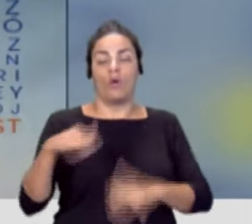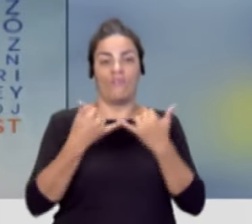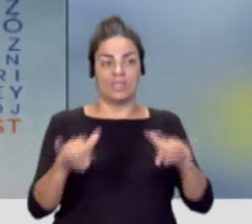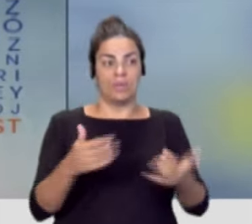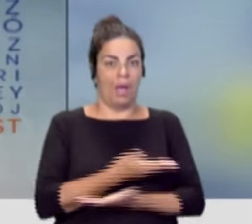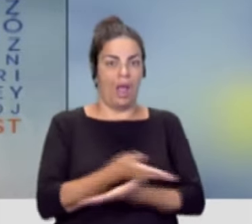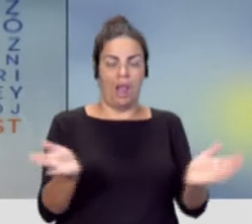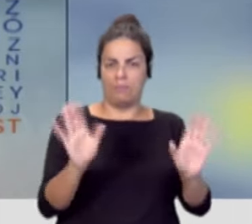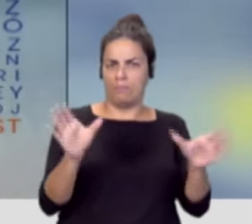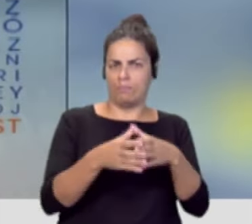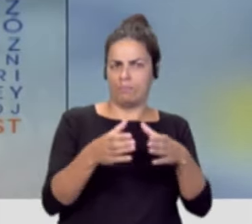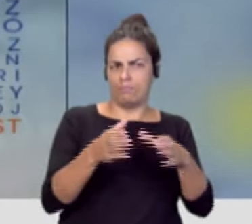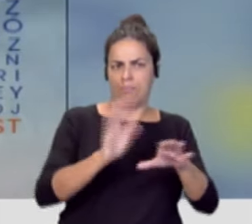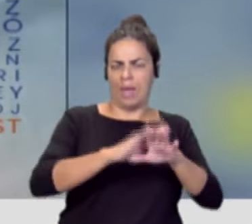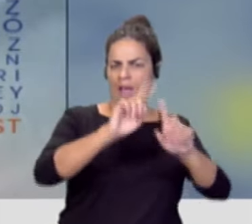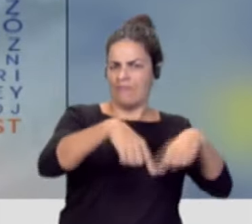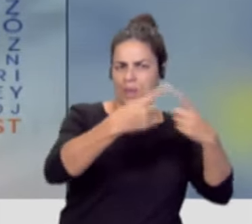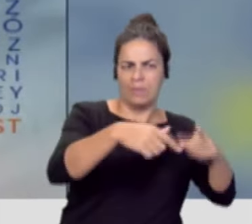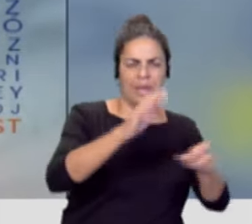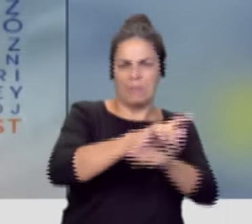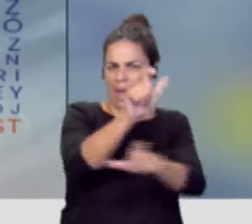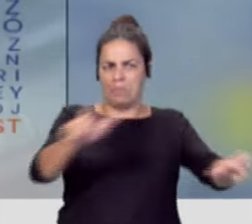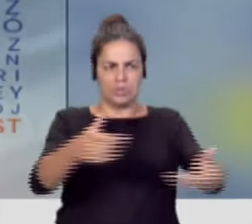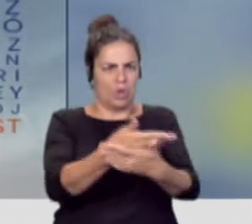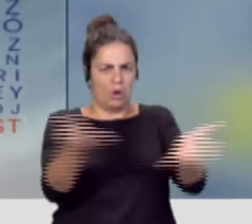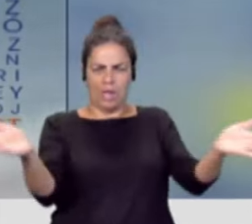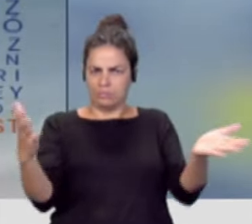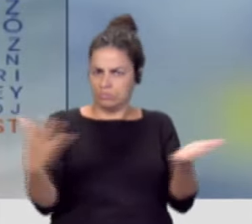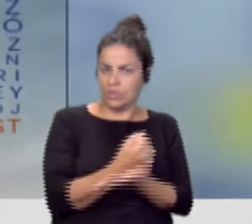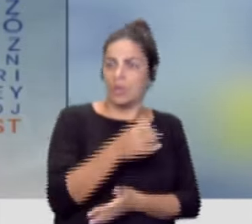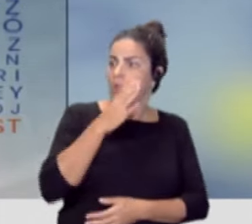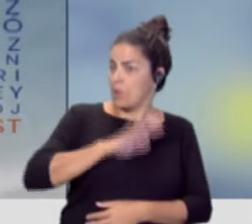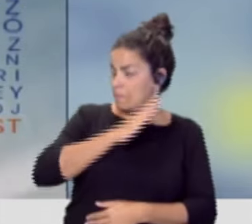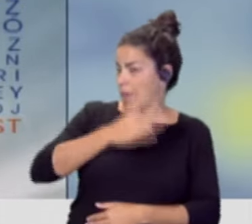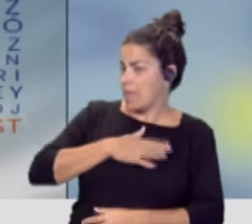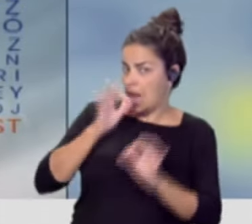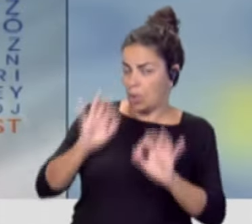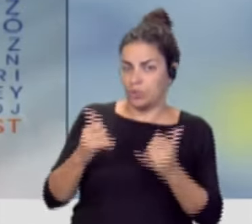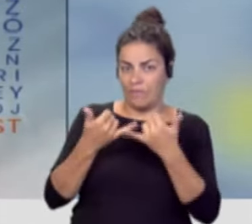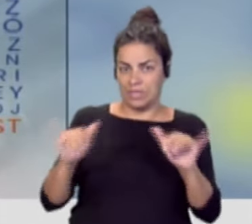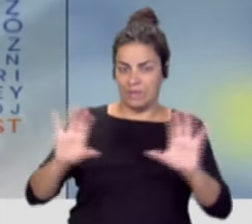a todas las familias, a las personas, ¿verdad? Porque precisamente hay mañana un festival en familia, que pueden ir